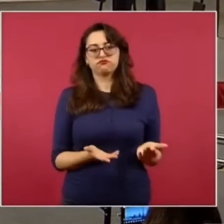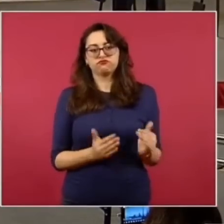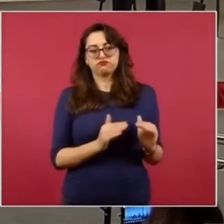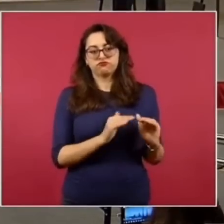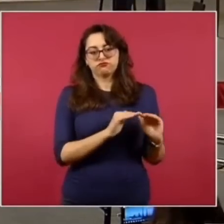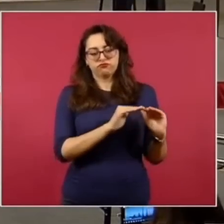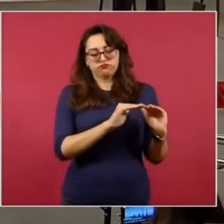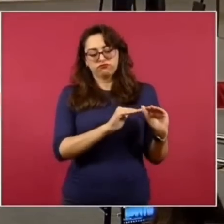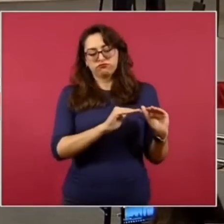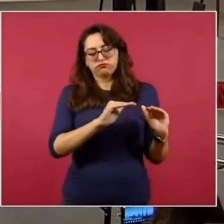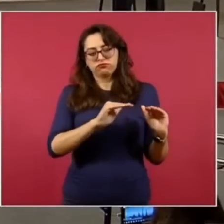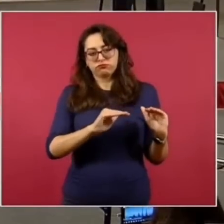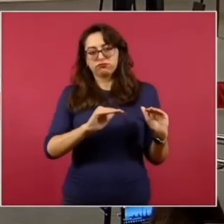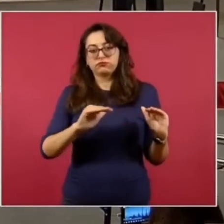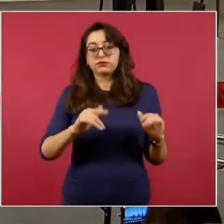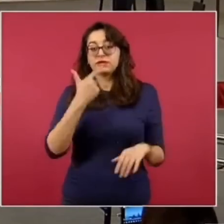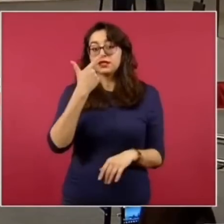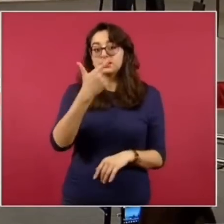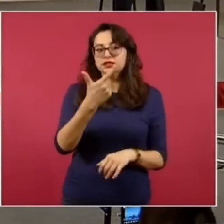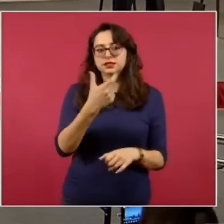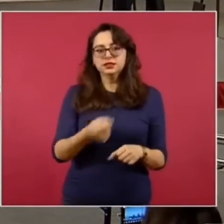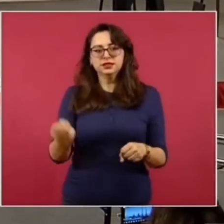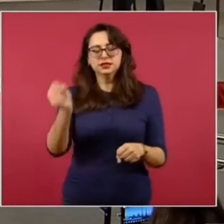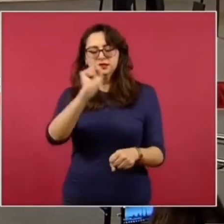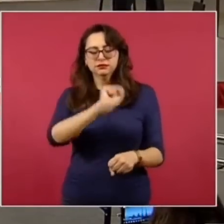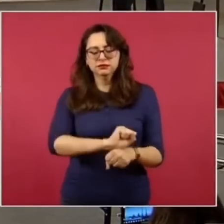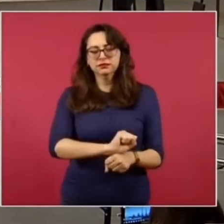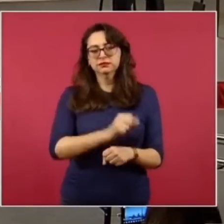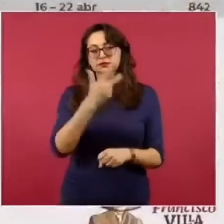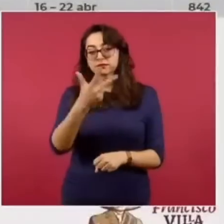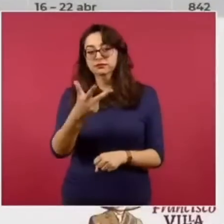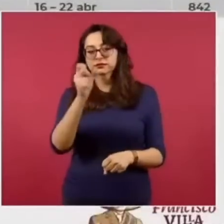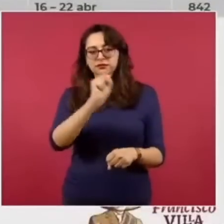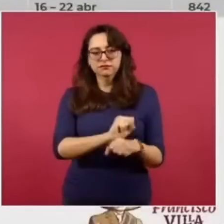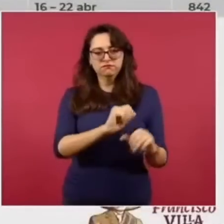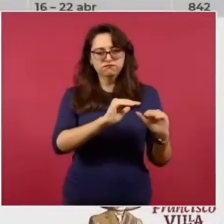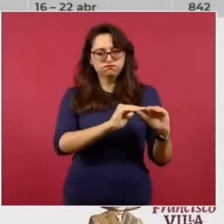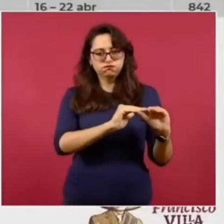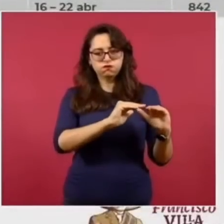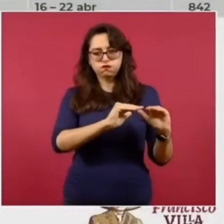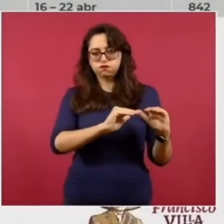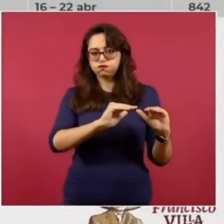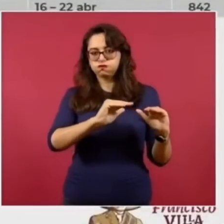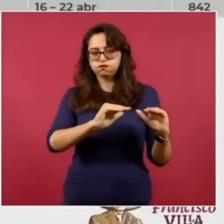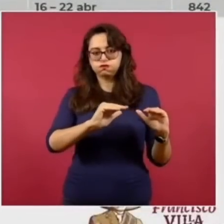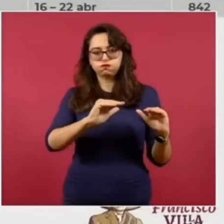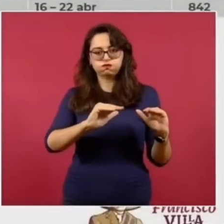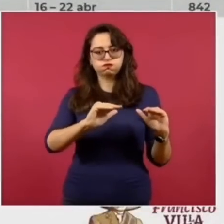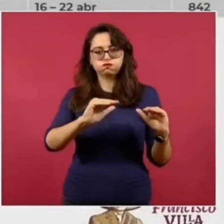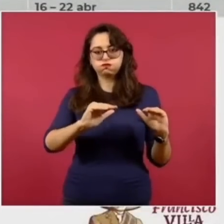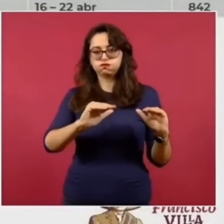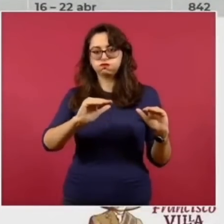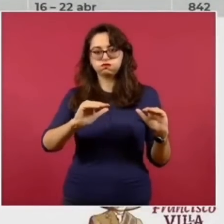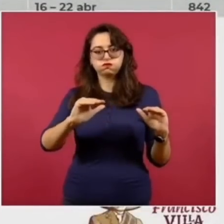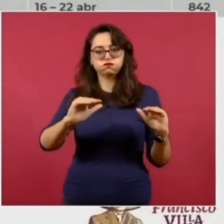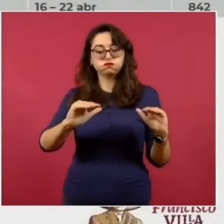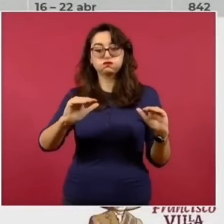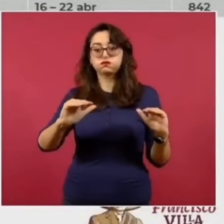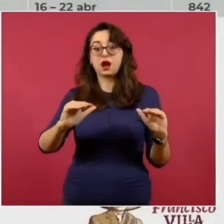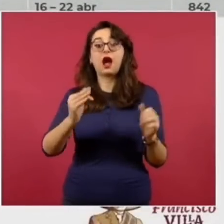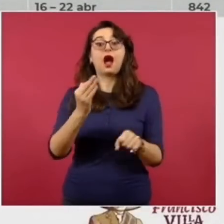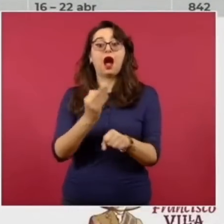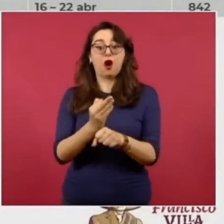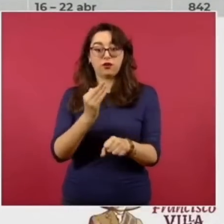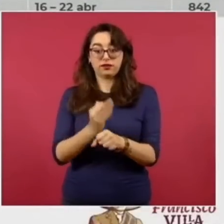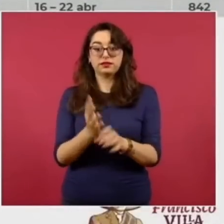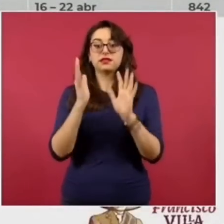larga durante más de 7 semanas, prácticamente 8 semanas, seguida de un periodo donde ya está más